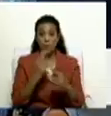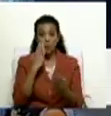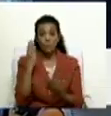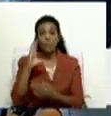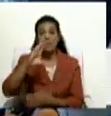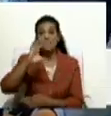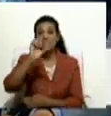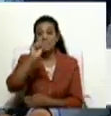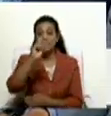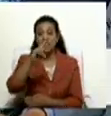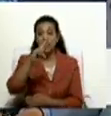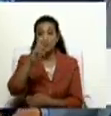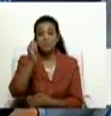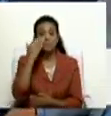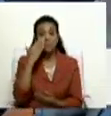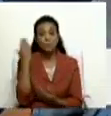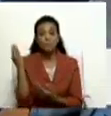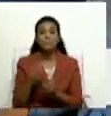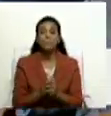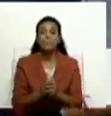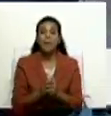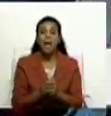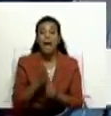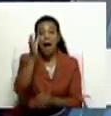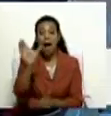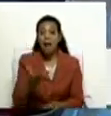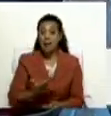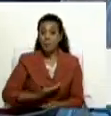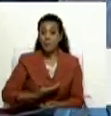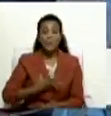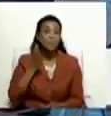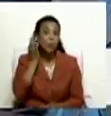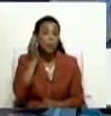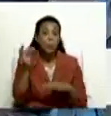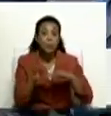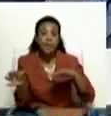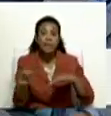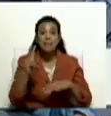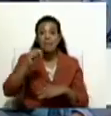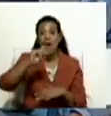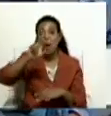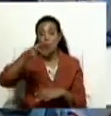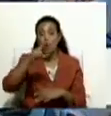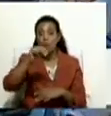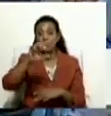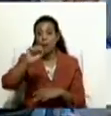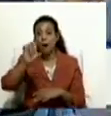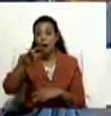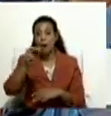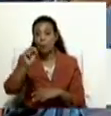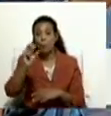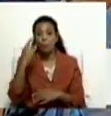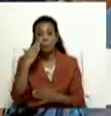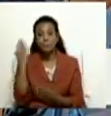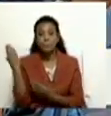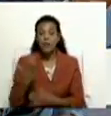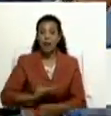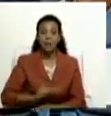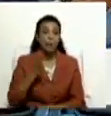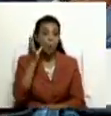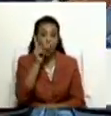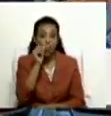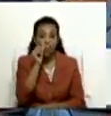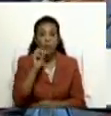César a la alcaldesa del municipio de naguanagua Ana González al alcalde del